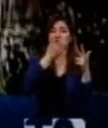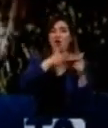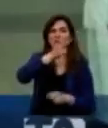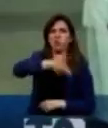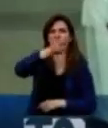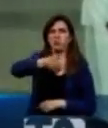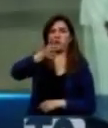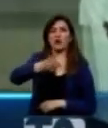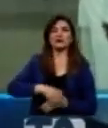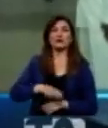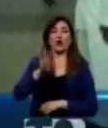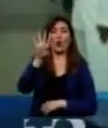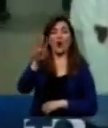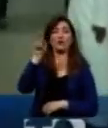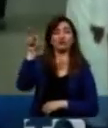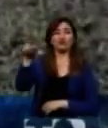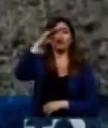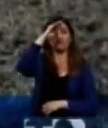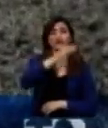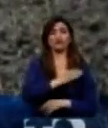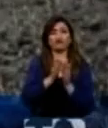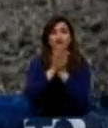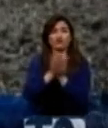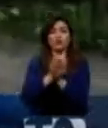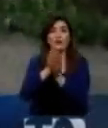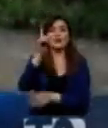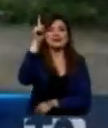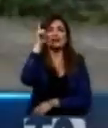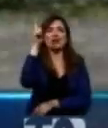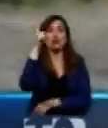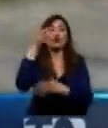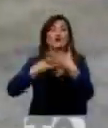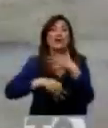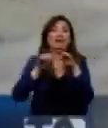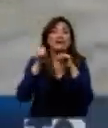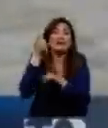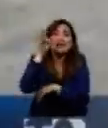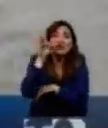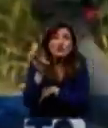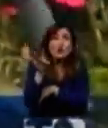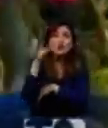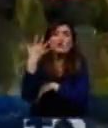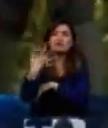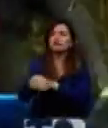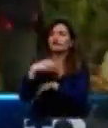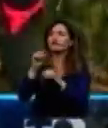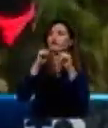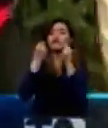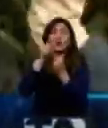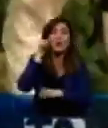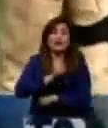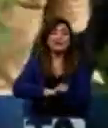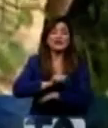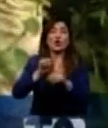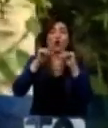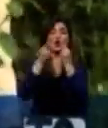El Comercio y de cuatro infantes de Marina, es solo el líder de una de las 18 estructuras formadas de uno de los frentes